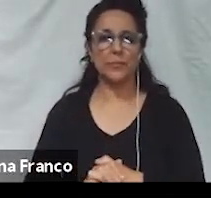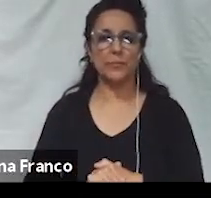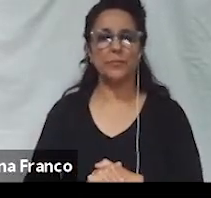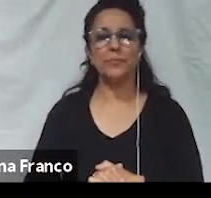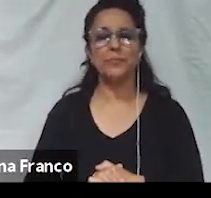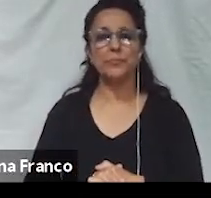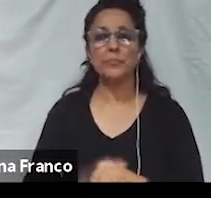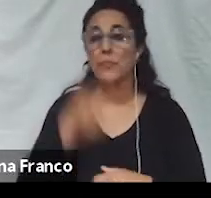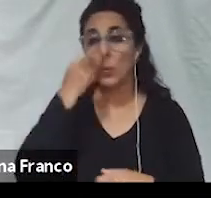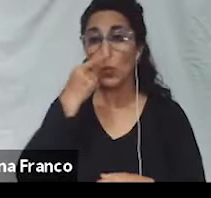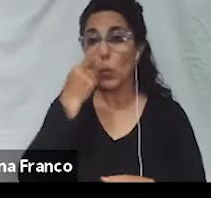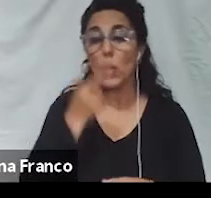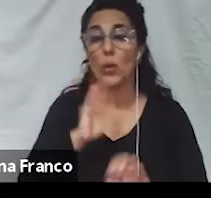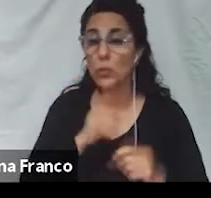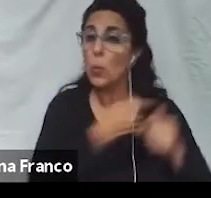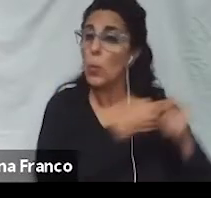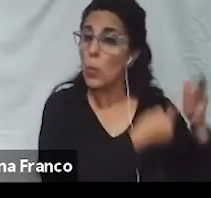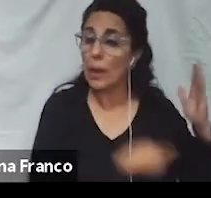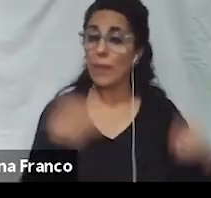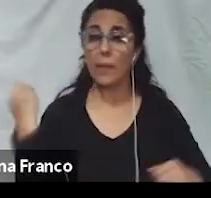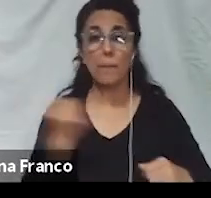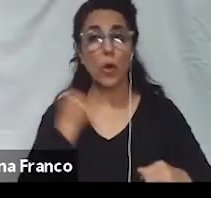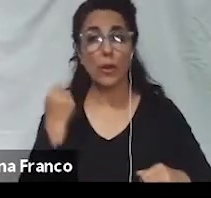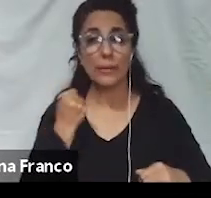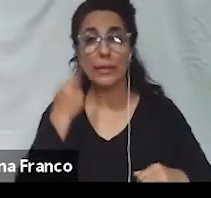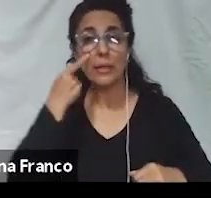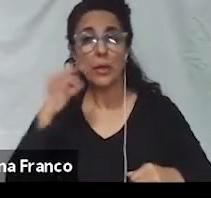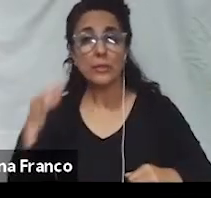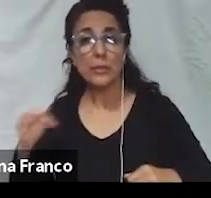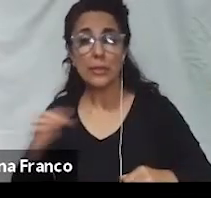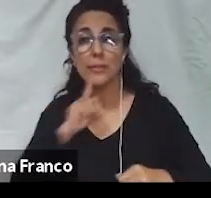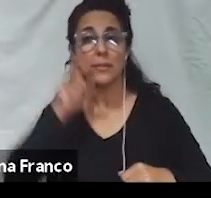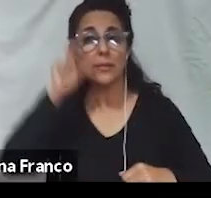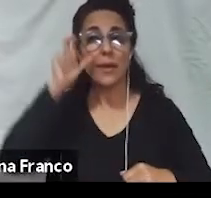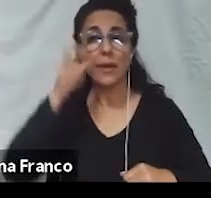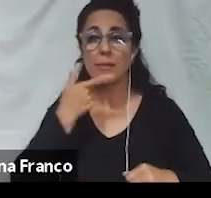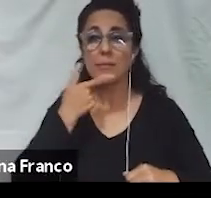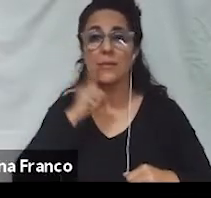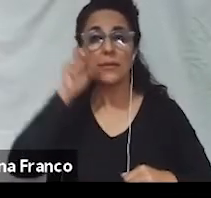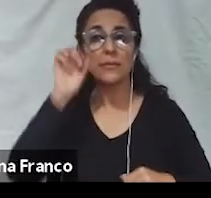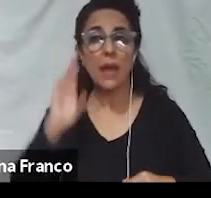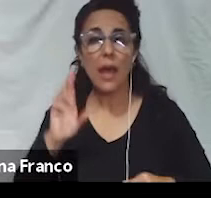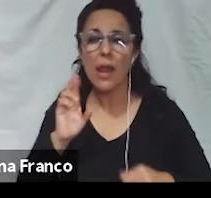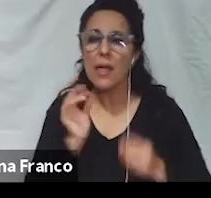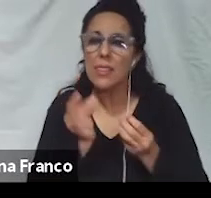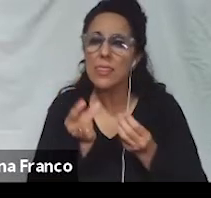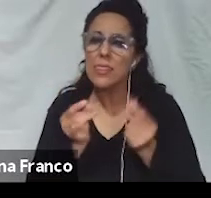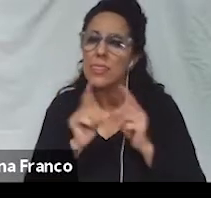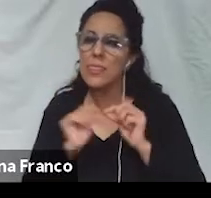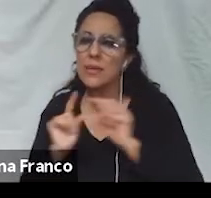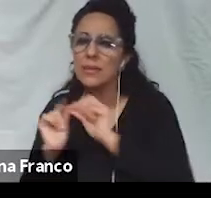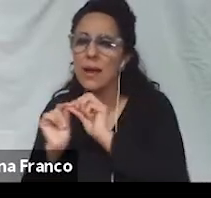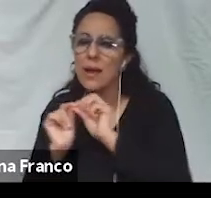bueno, ser curioso es una cualidad muy útil a la hora de ser tester. Después, ser minucioso en